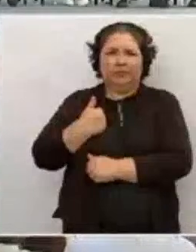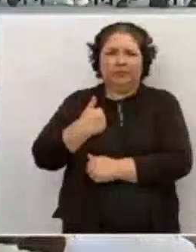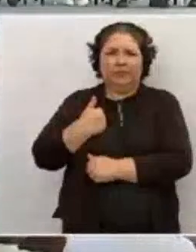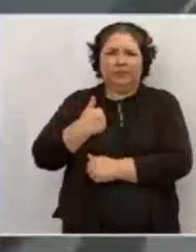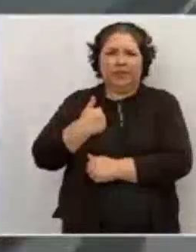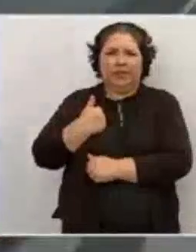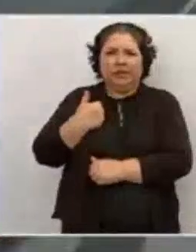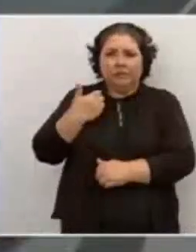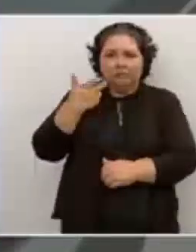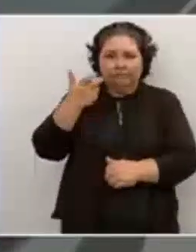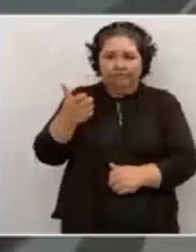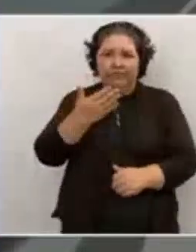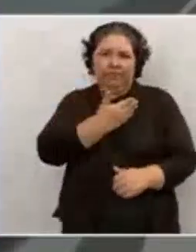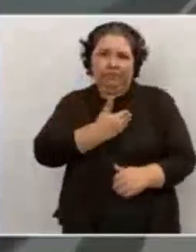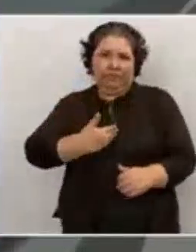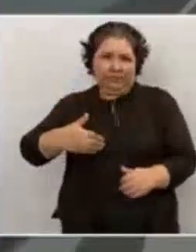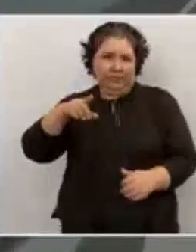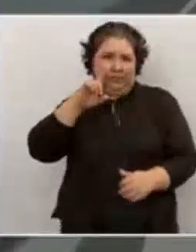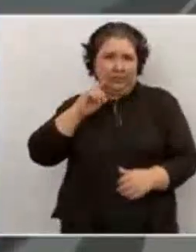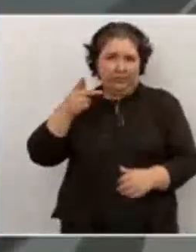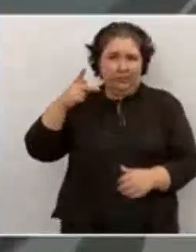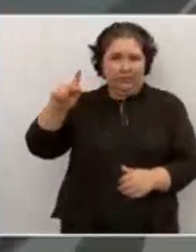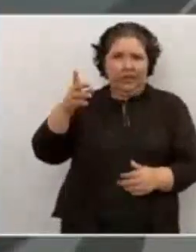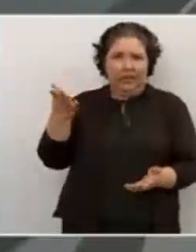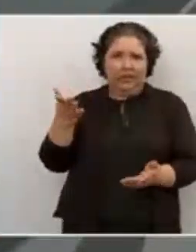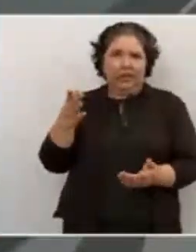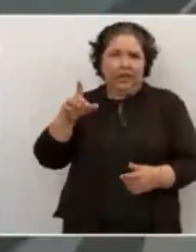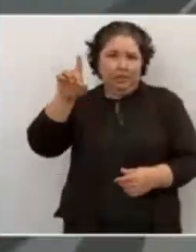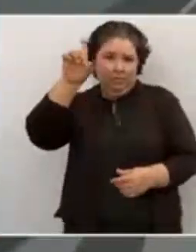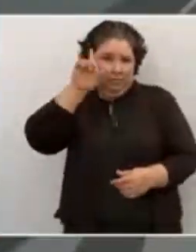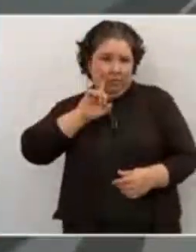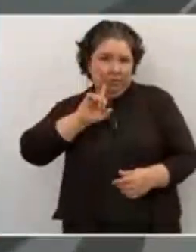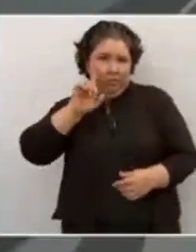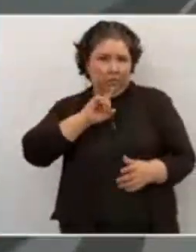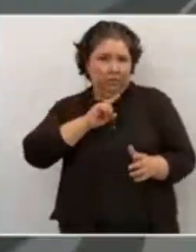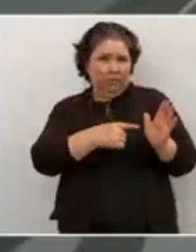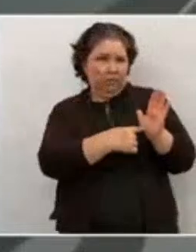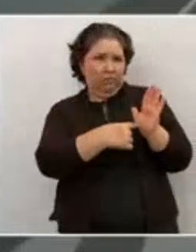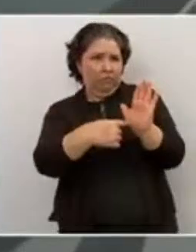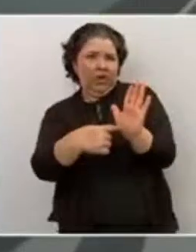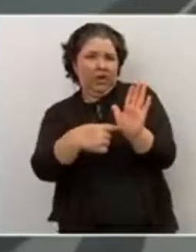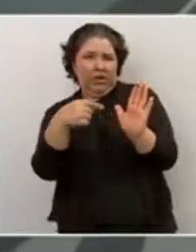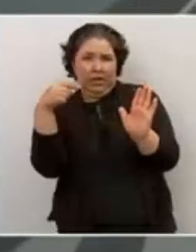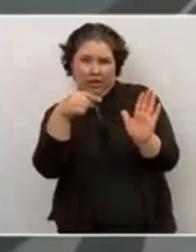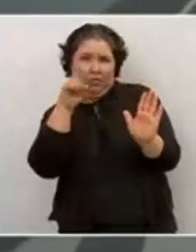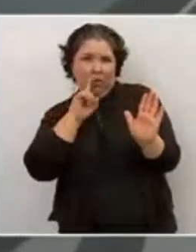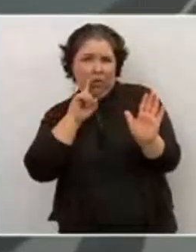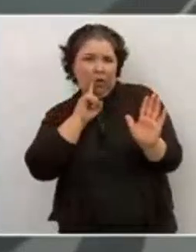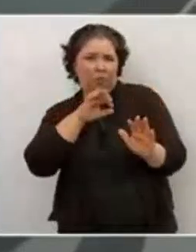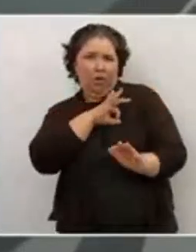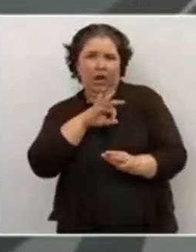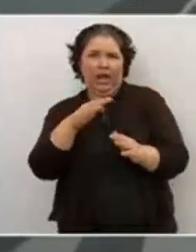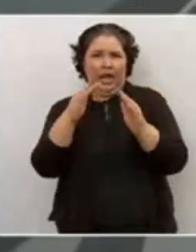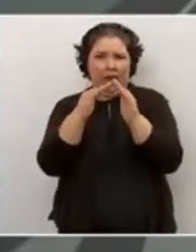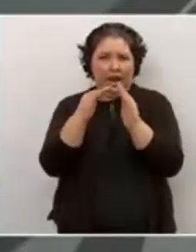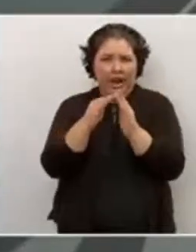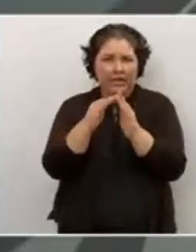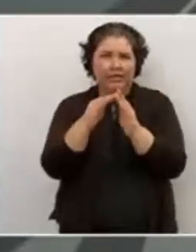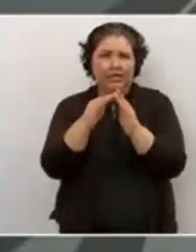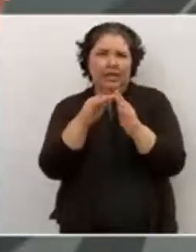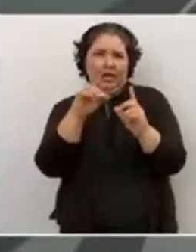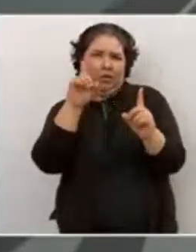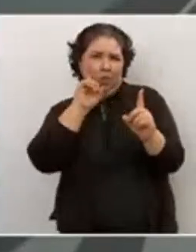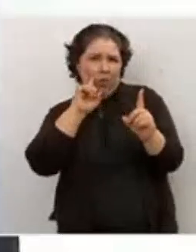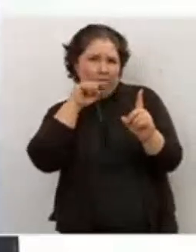como dice la presidenta, la mujer puede ser ama de casa, puede ser maestra,